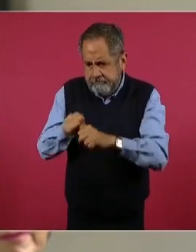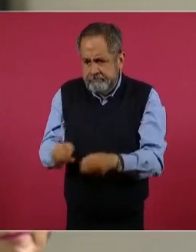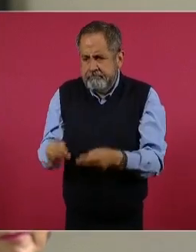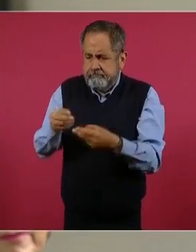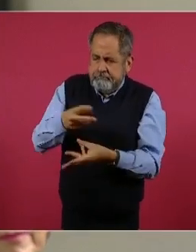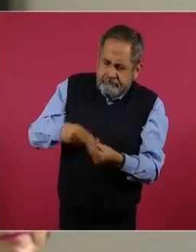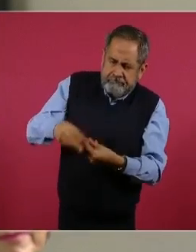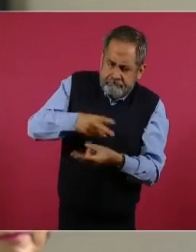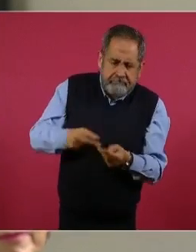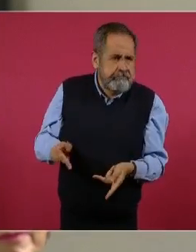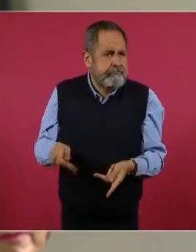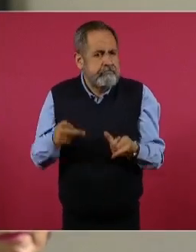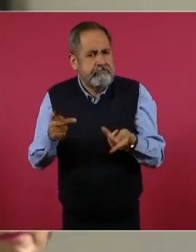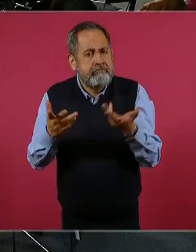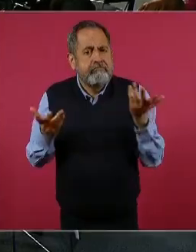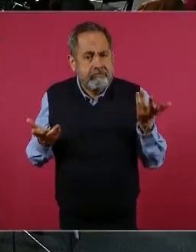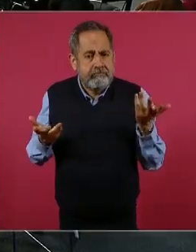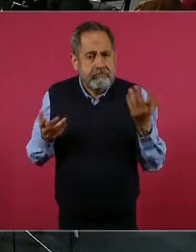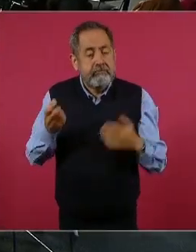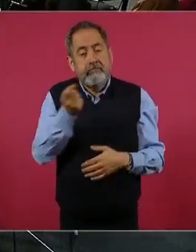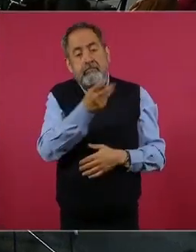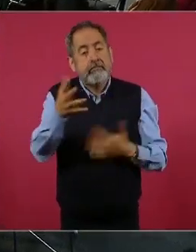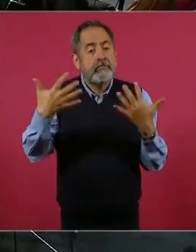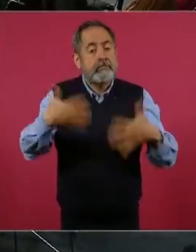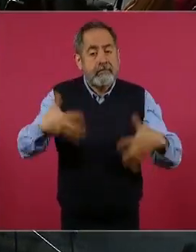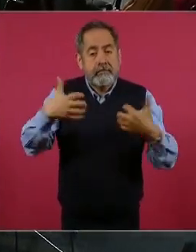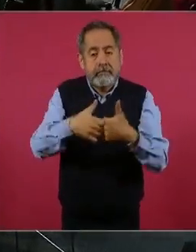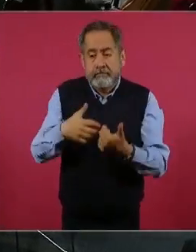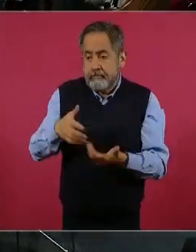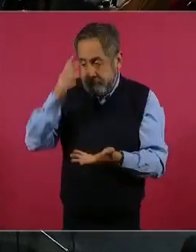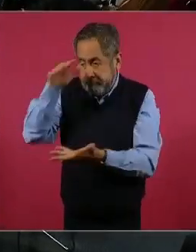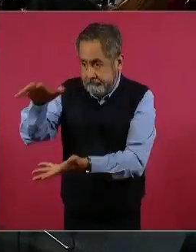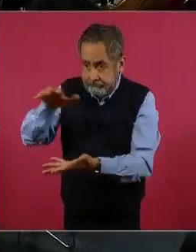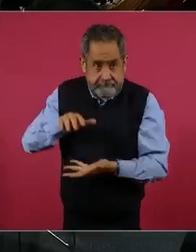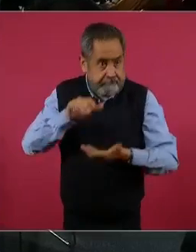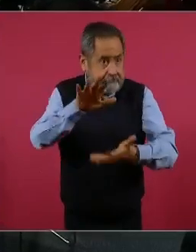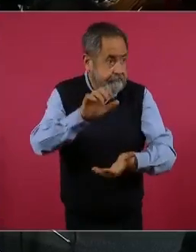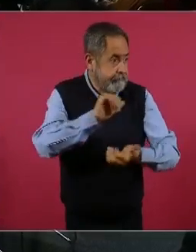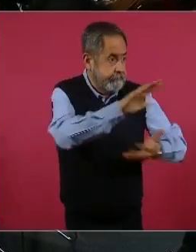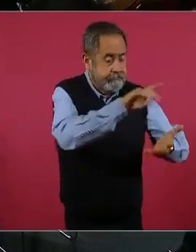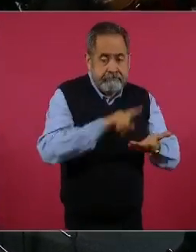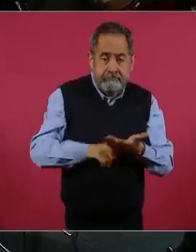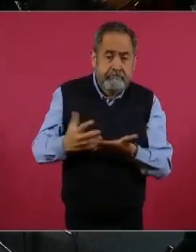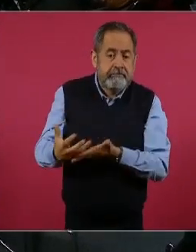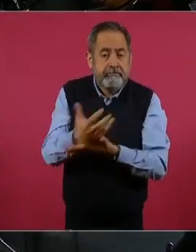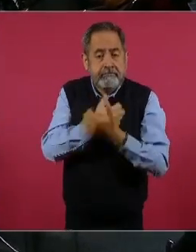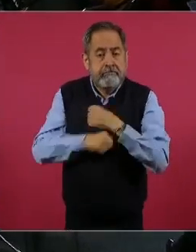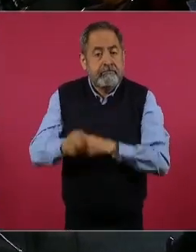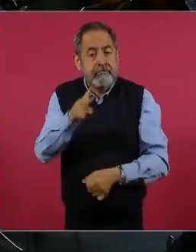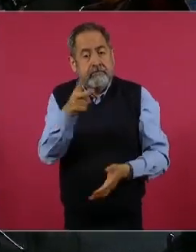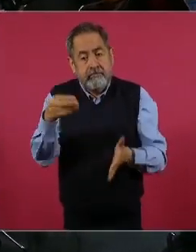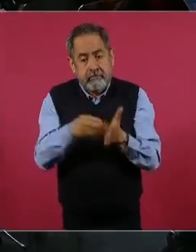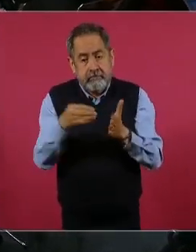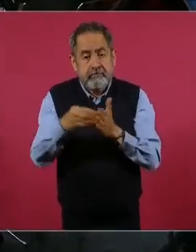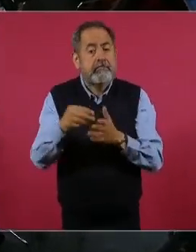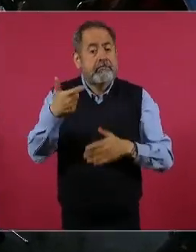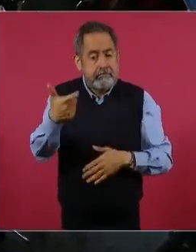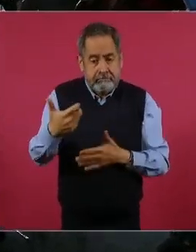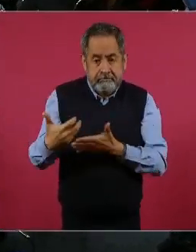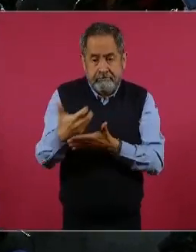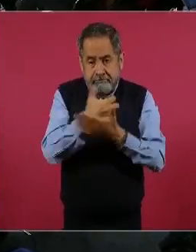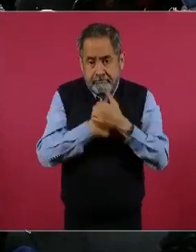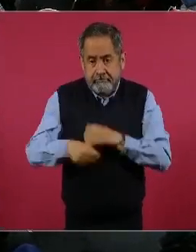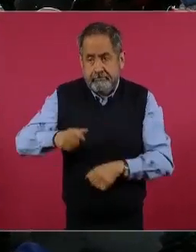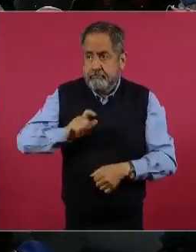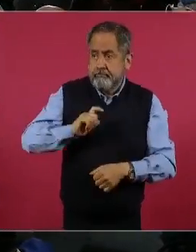poderse desarrollar. Incluso hay las empresas de paquetería que han reportado incluso hasta 200 millones de pesos en